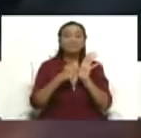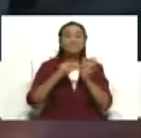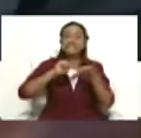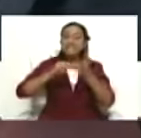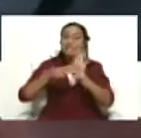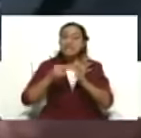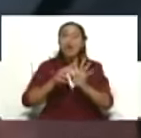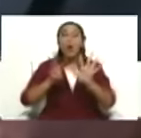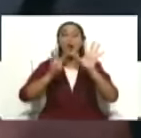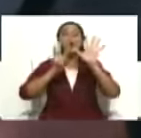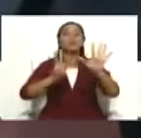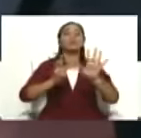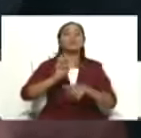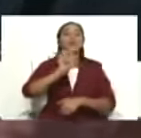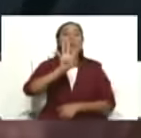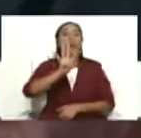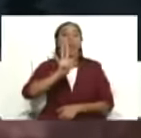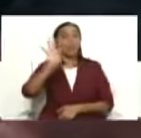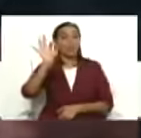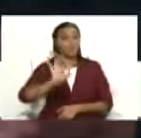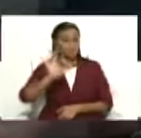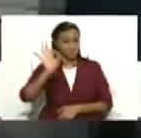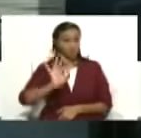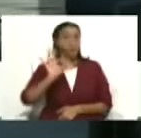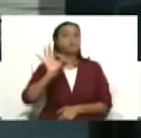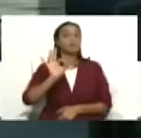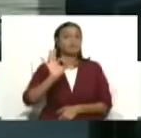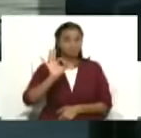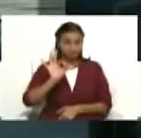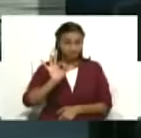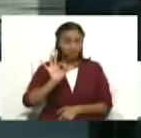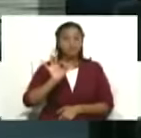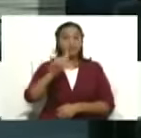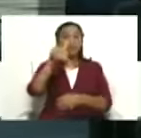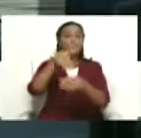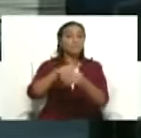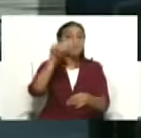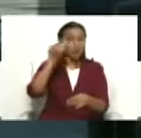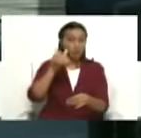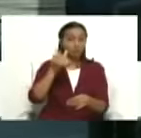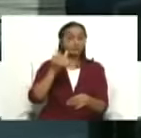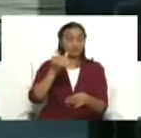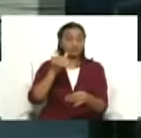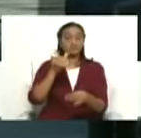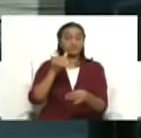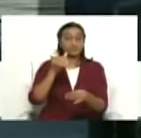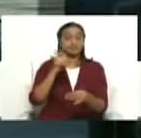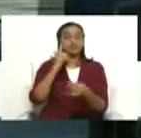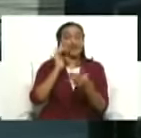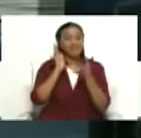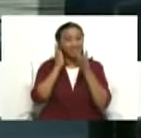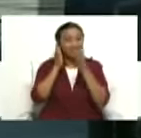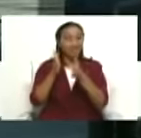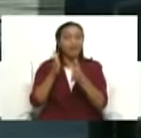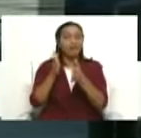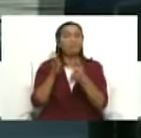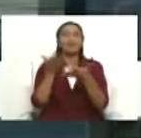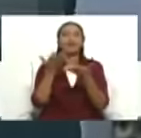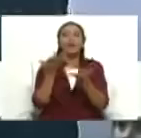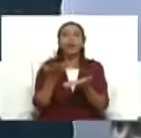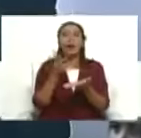84% del voto popular si atendemos el resultado de la última elección realizada en Venezuela, que fue la del